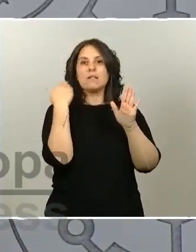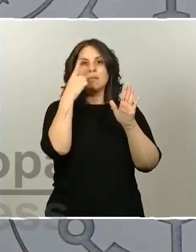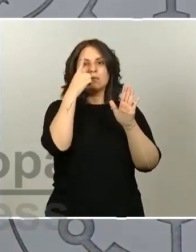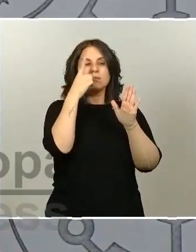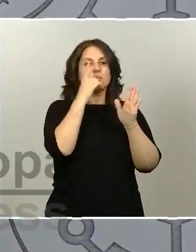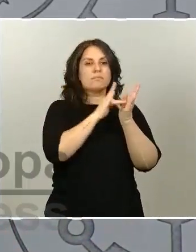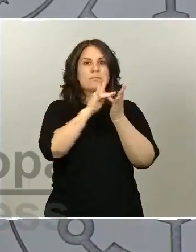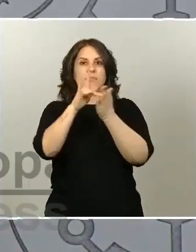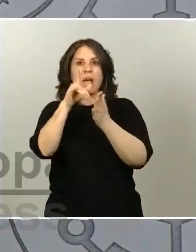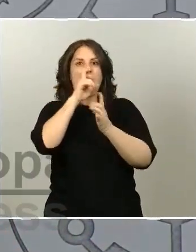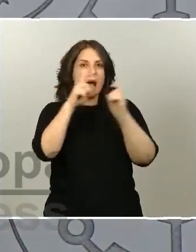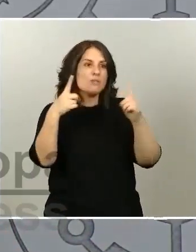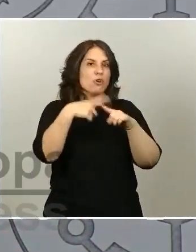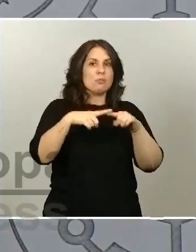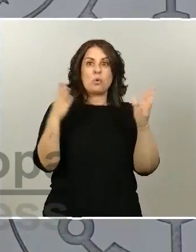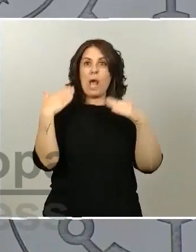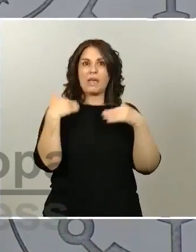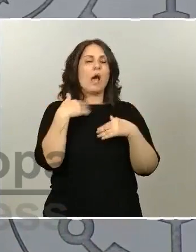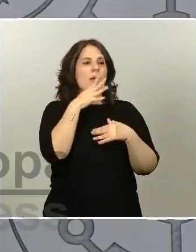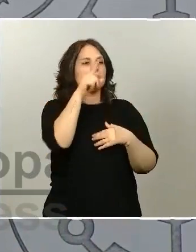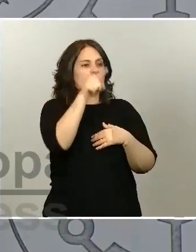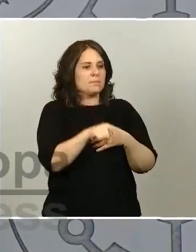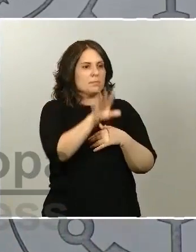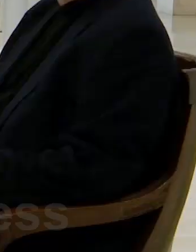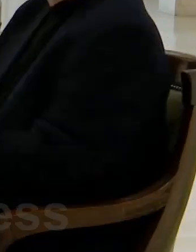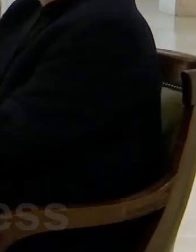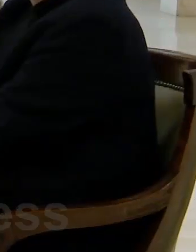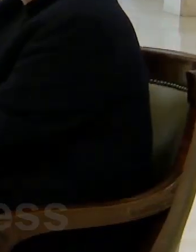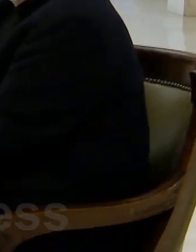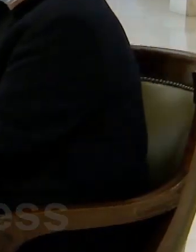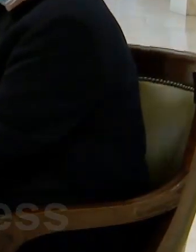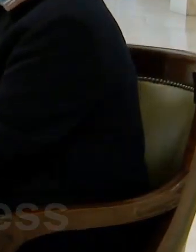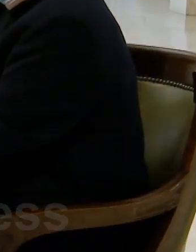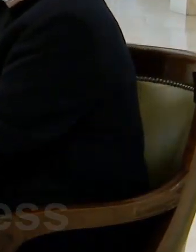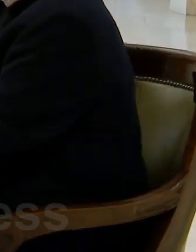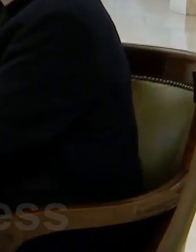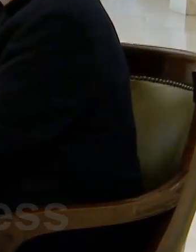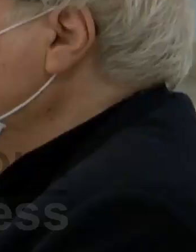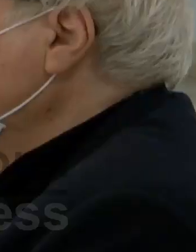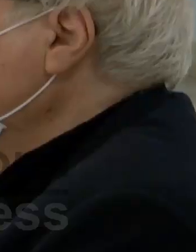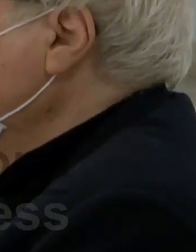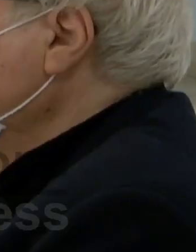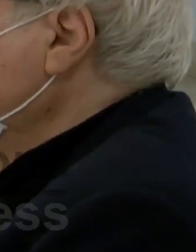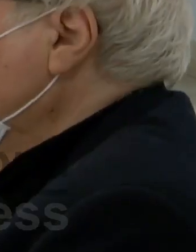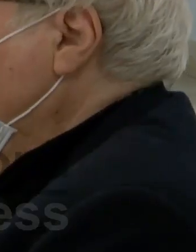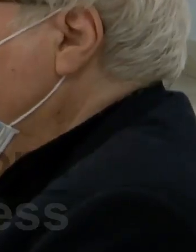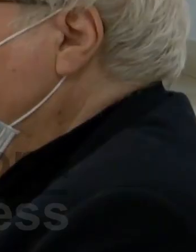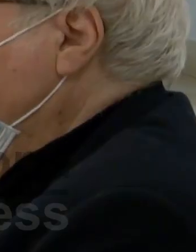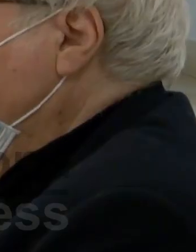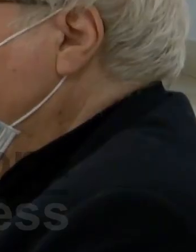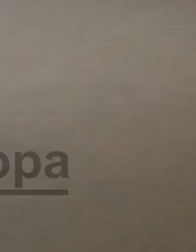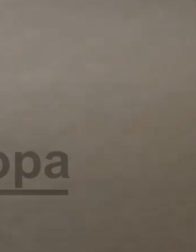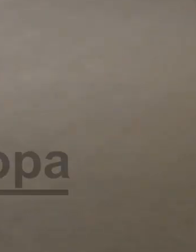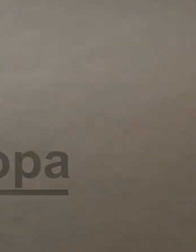contribuyen en este momento a la reconstrucción de nuestro país. Además el Ejecutivo ha aprobado el fondo por el que se abonará en septiembre a las